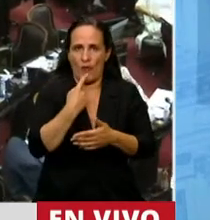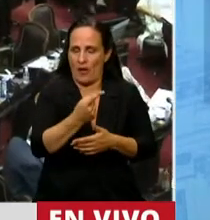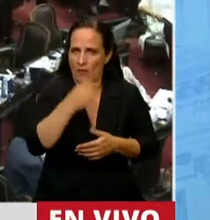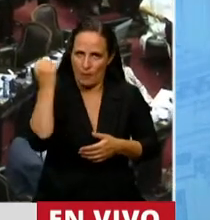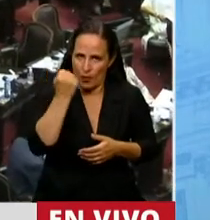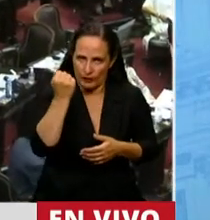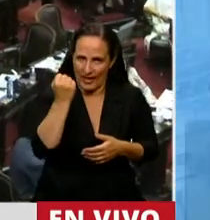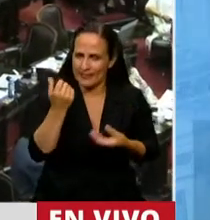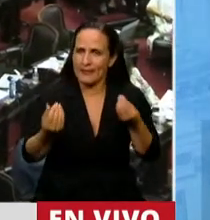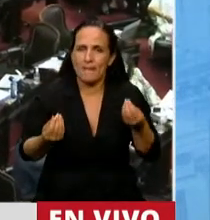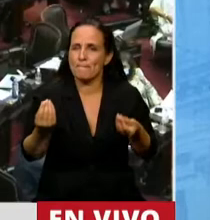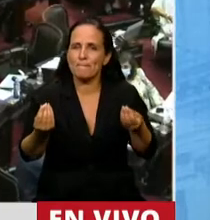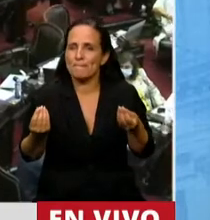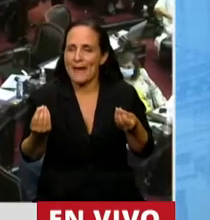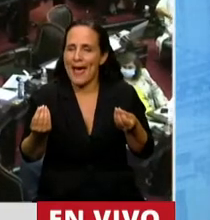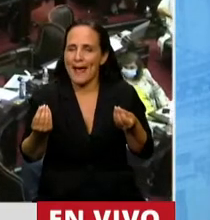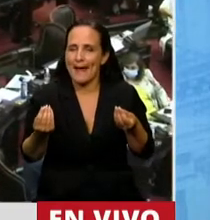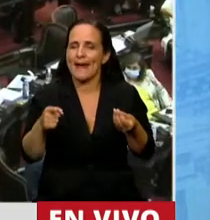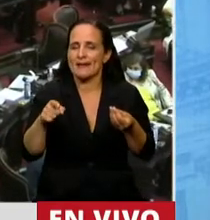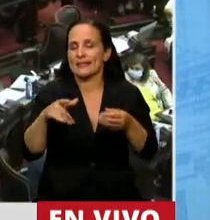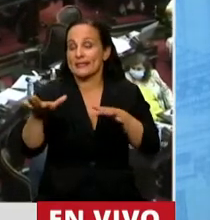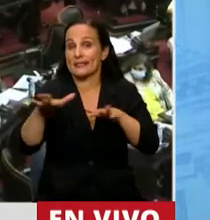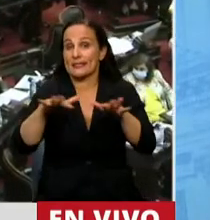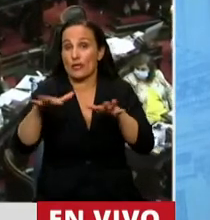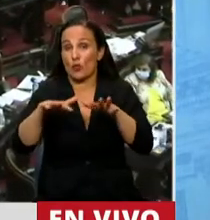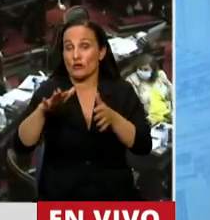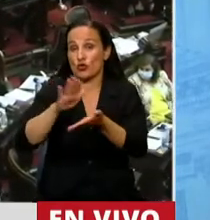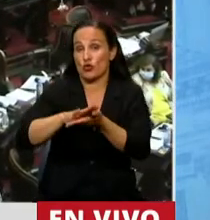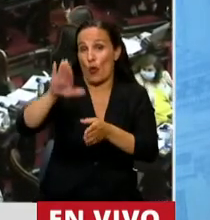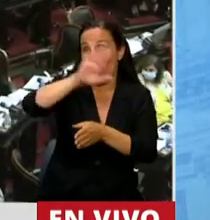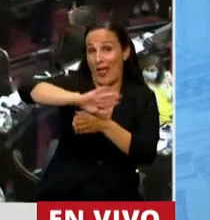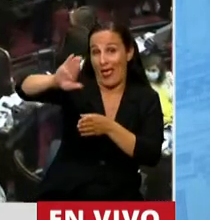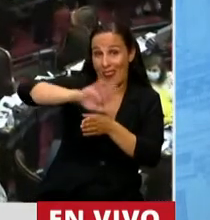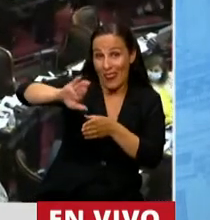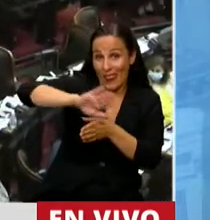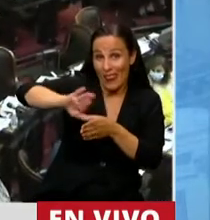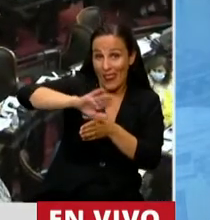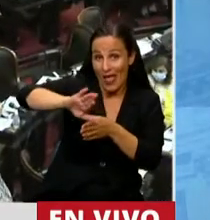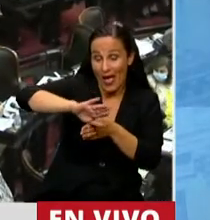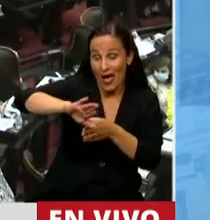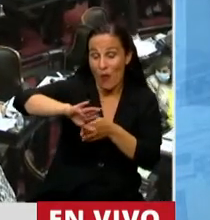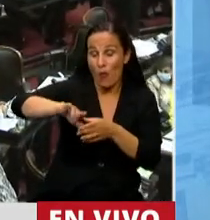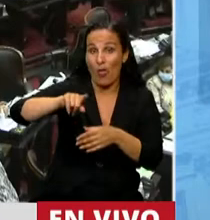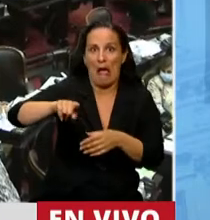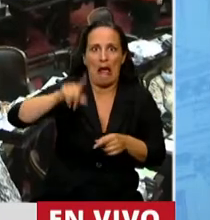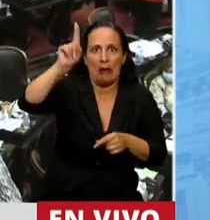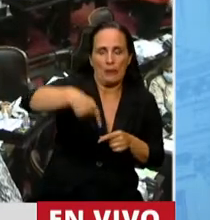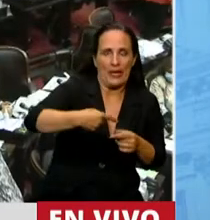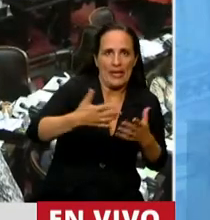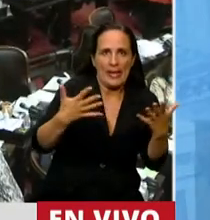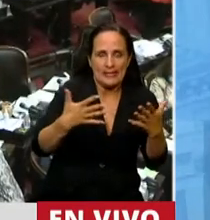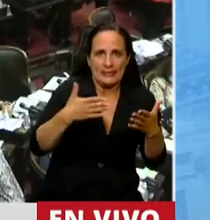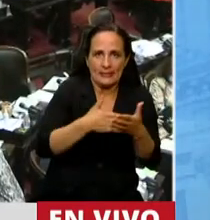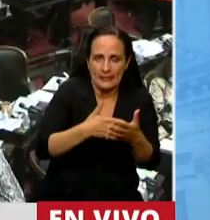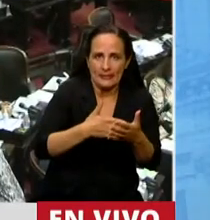fundamentalmente para re venir revertir la situación de endeudamiento y los condicionamientos de estos a